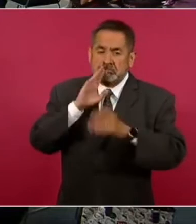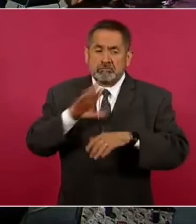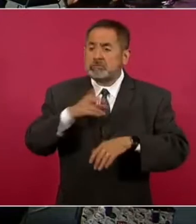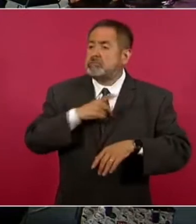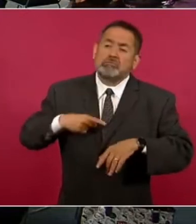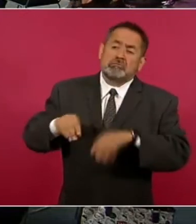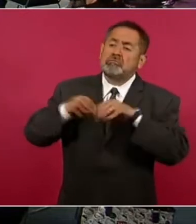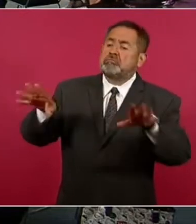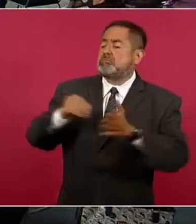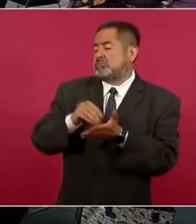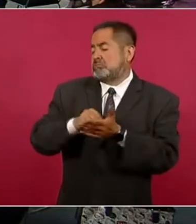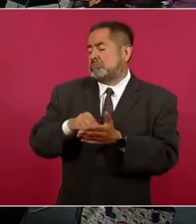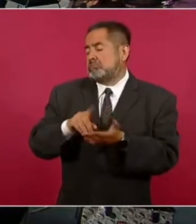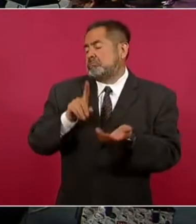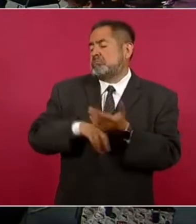conocer porque